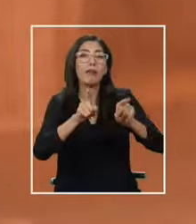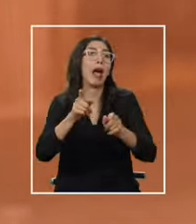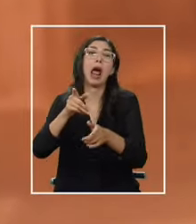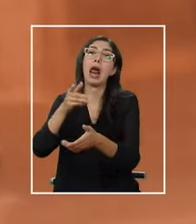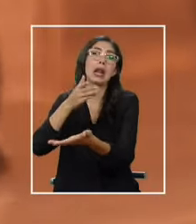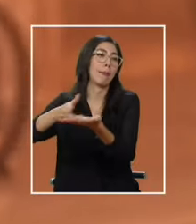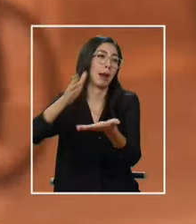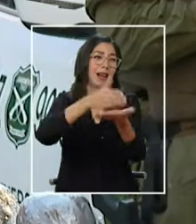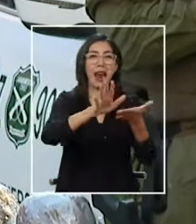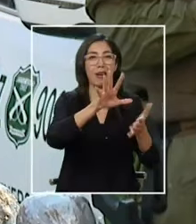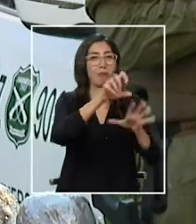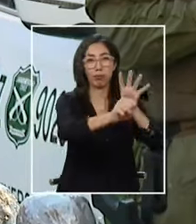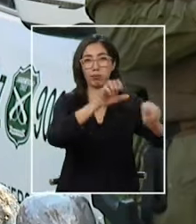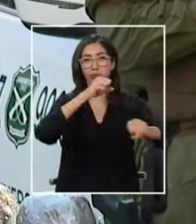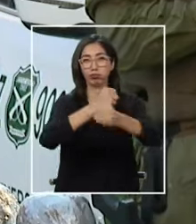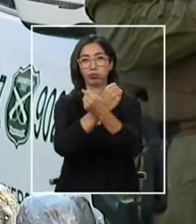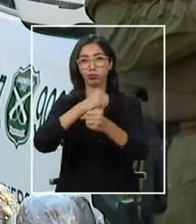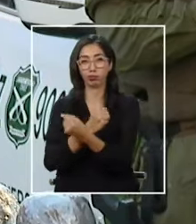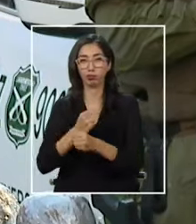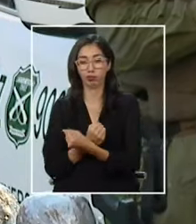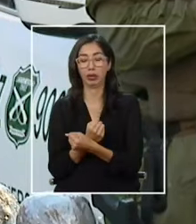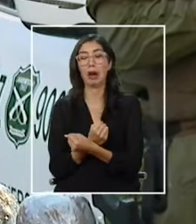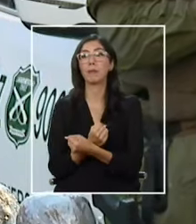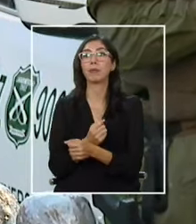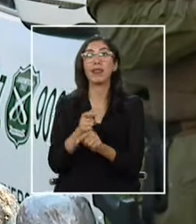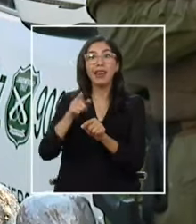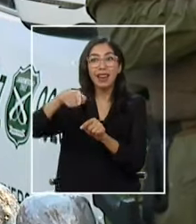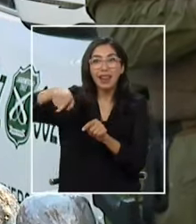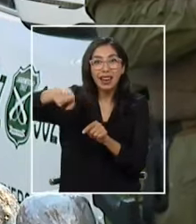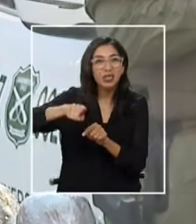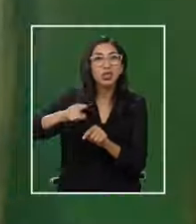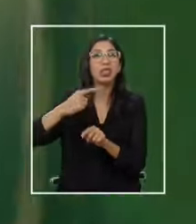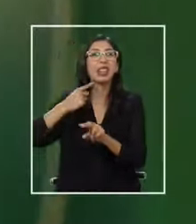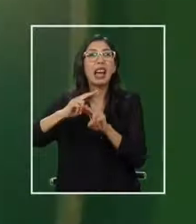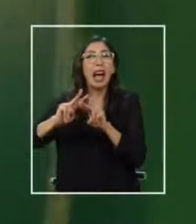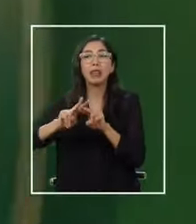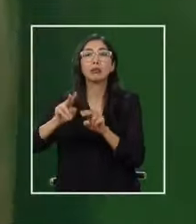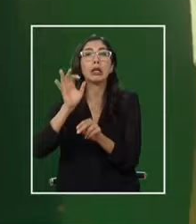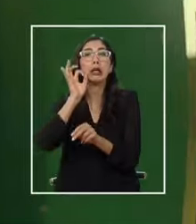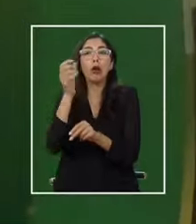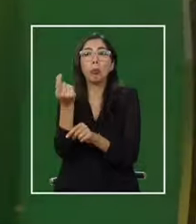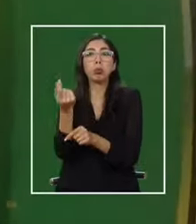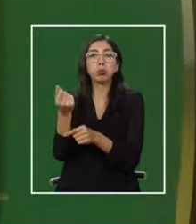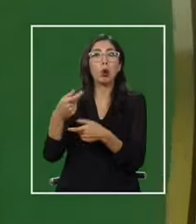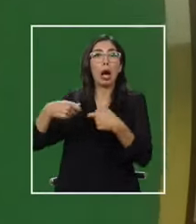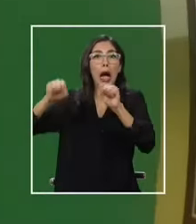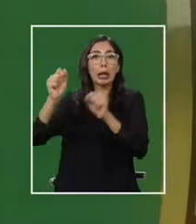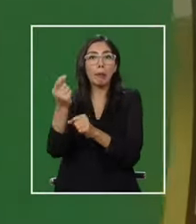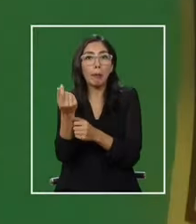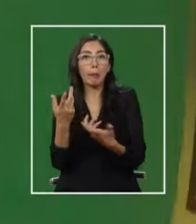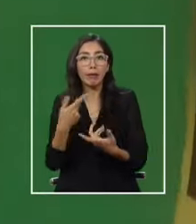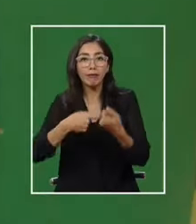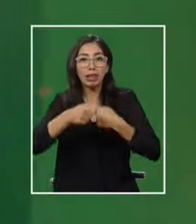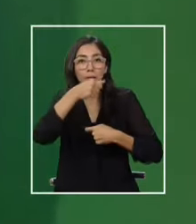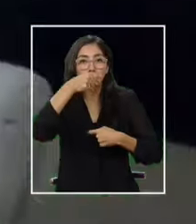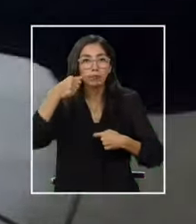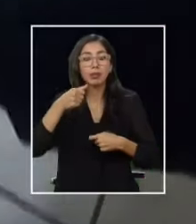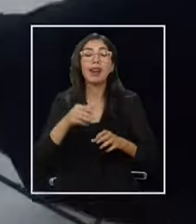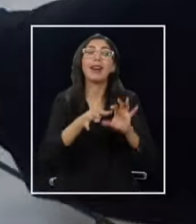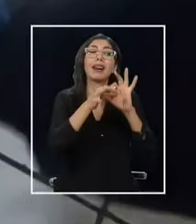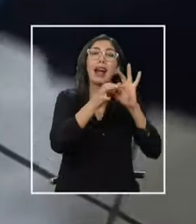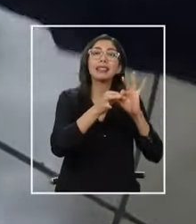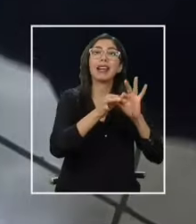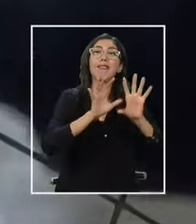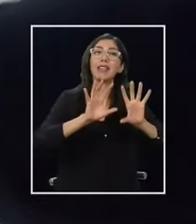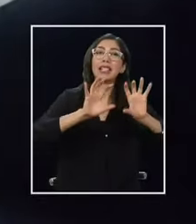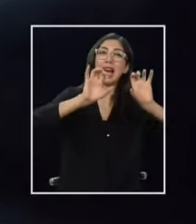criminales, mercados sobre los cuales le entregan enriquecimiento. Gracias al operativo de la Vicrim de Peñaflor y la investigación por parte